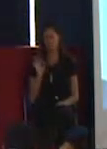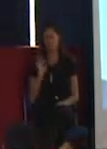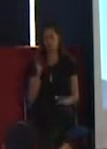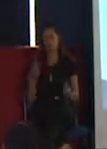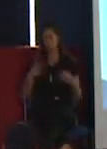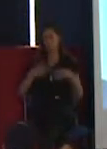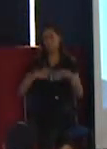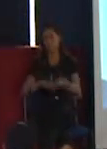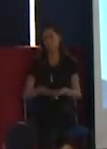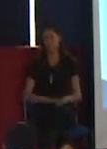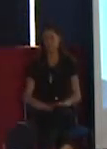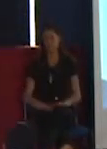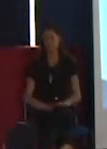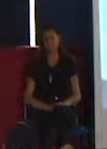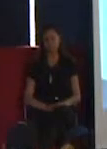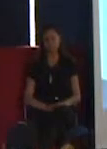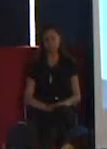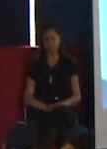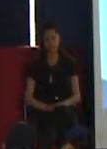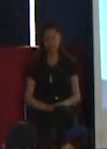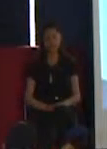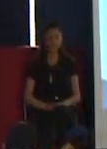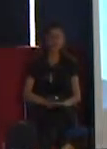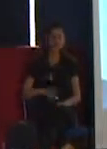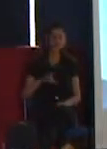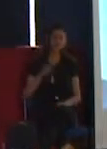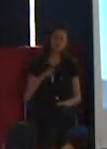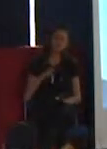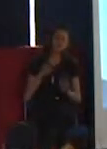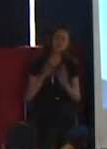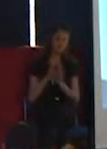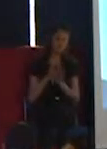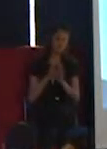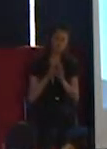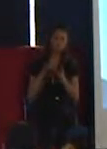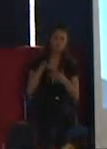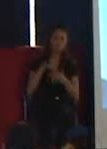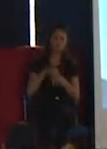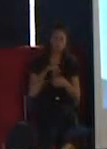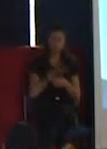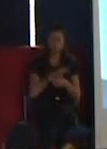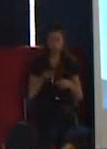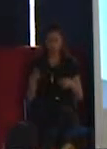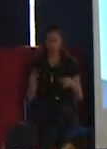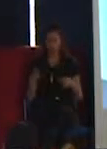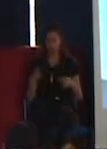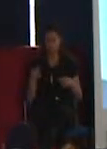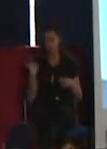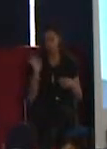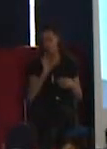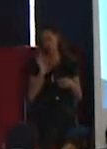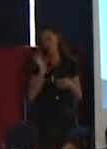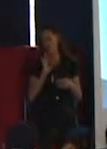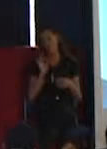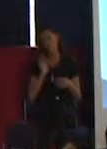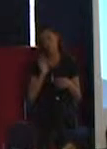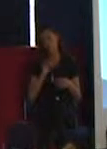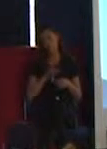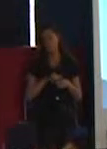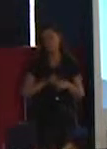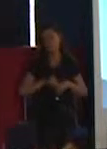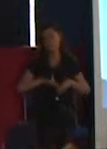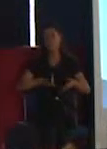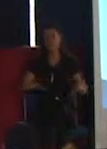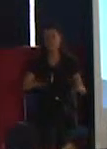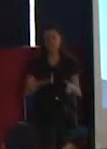mixtas, darán información dentro de sus páginas web o en su defecto publicarán,